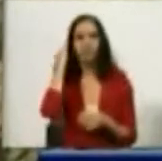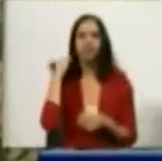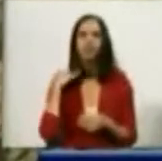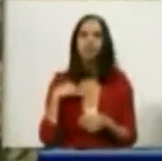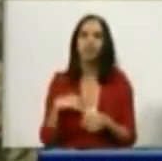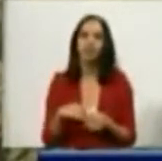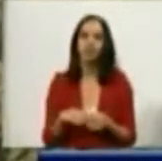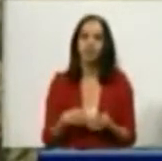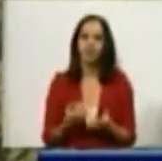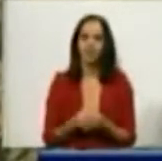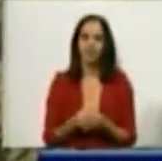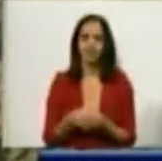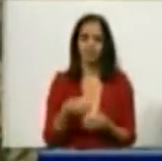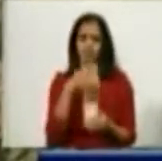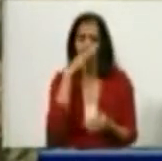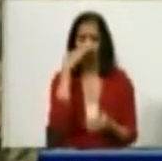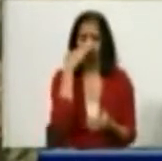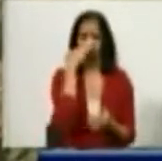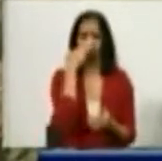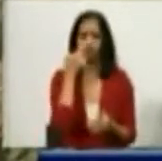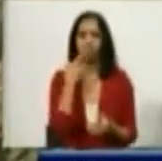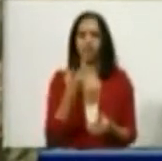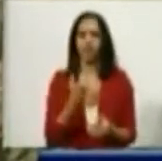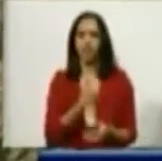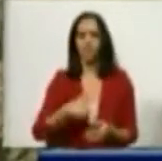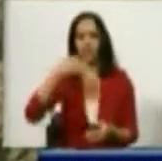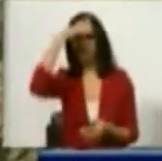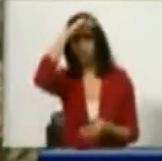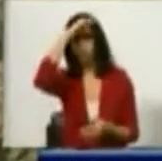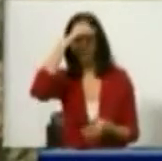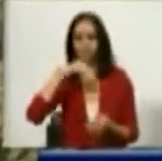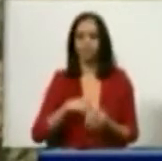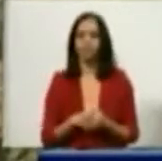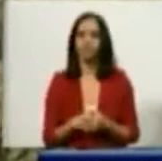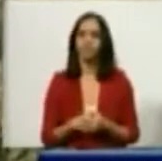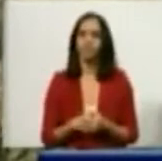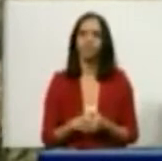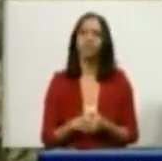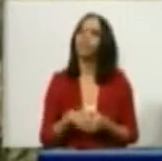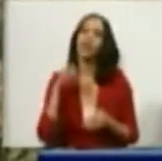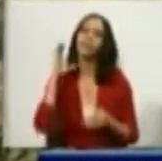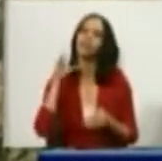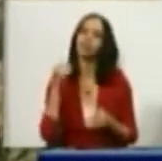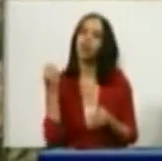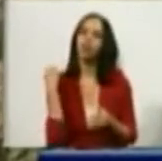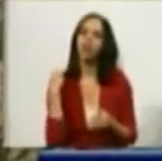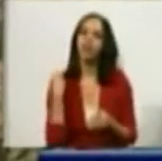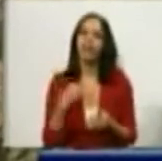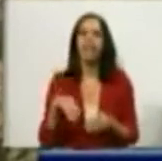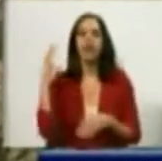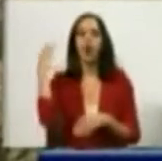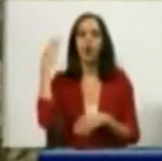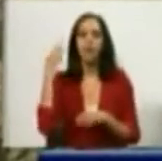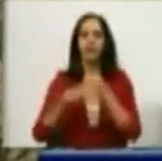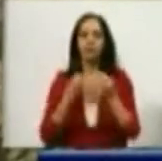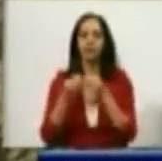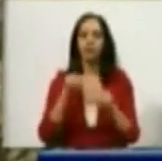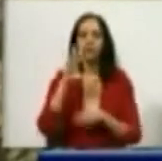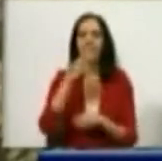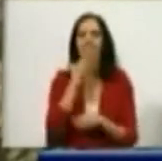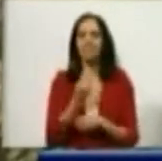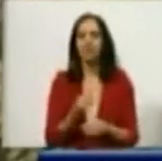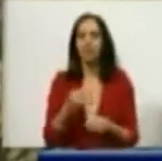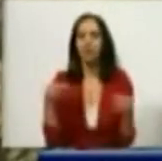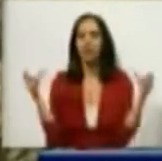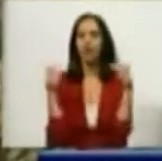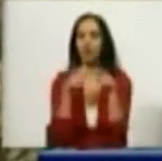este caballero el patriota Juancho nos informa en la ciudad de Bogotá Colombia se llevó a cabo el tres de diciembre una